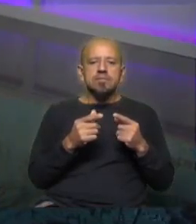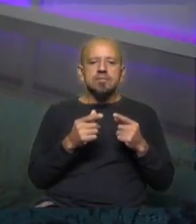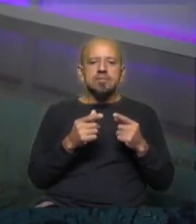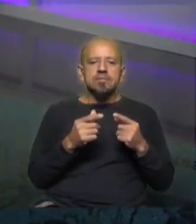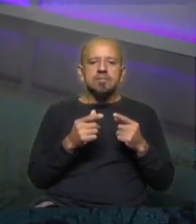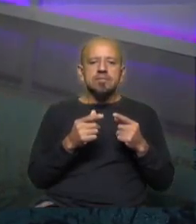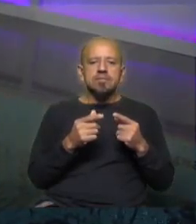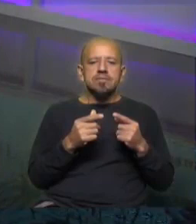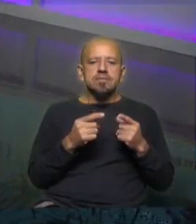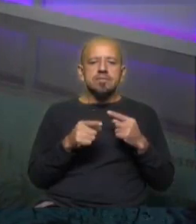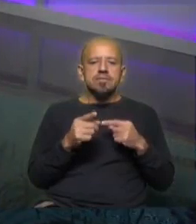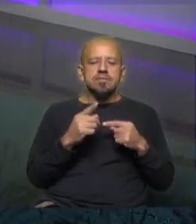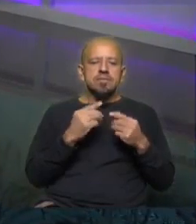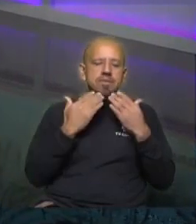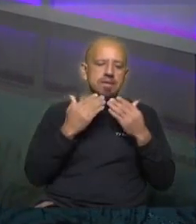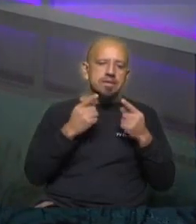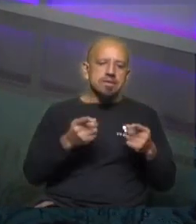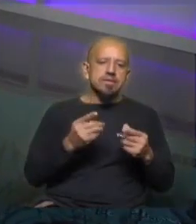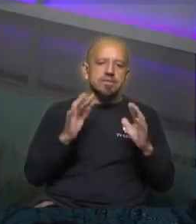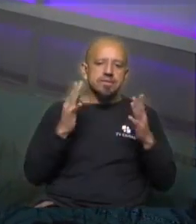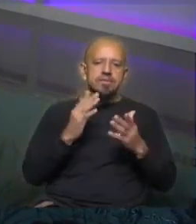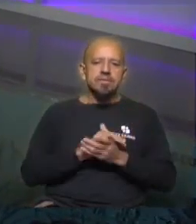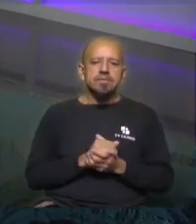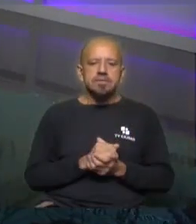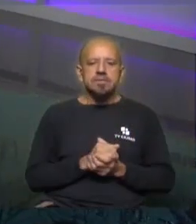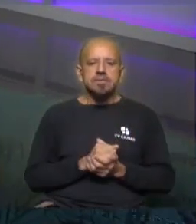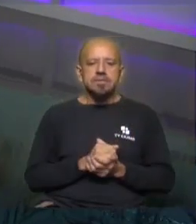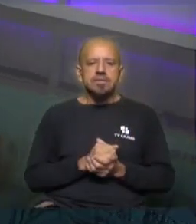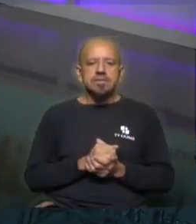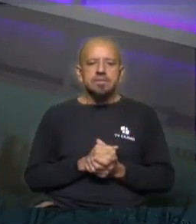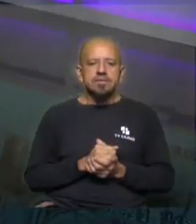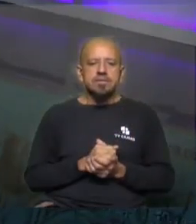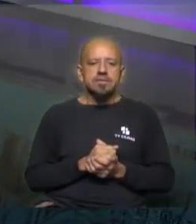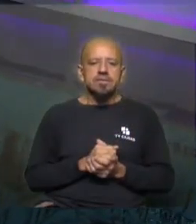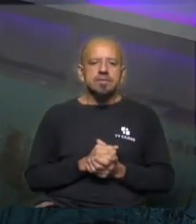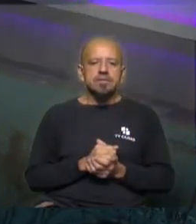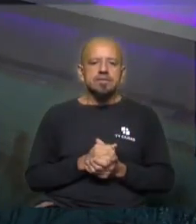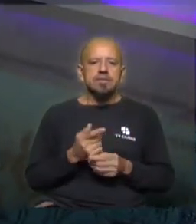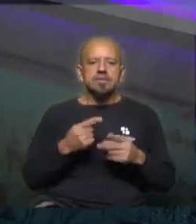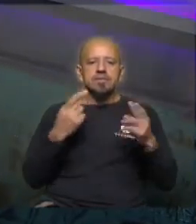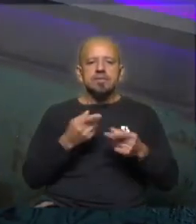Gracias querido un placer escucharte campeón de la vida vamos a y ya venimos